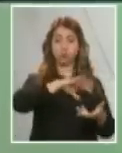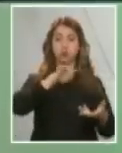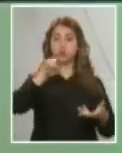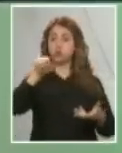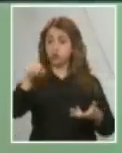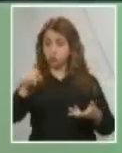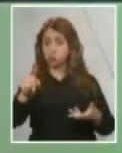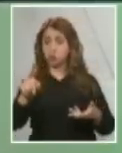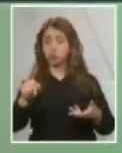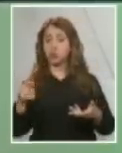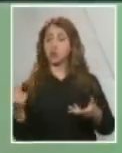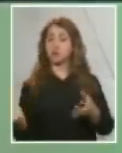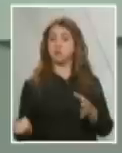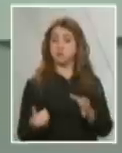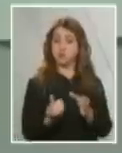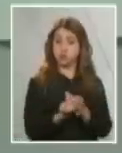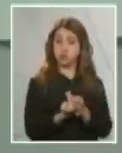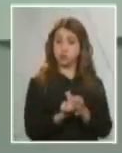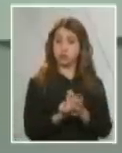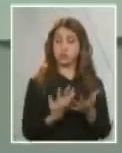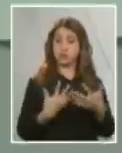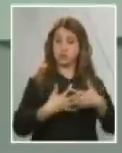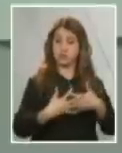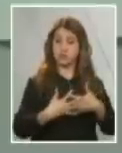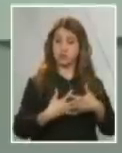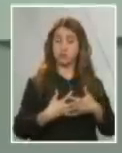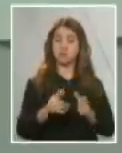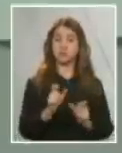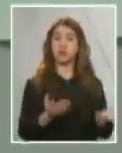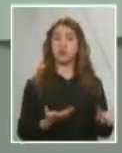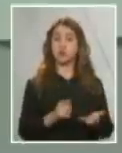mundo está hecho para personas como tú, Nicole?